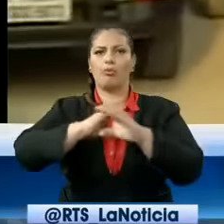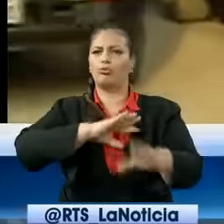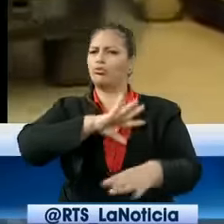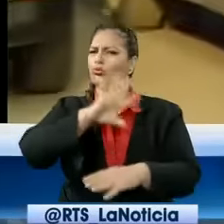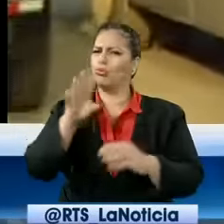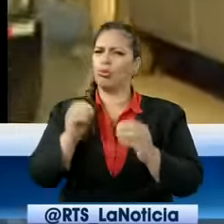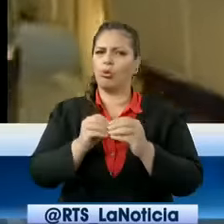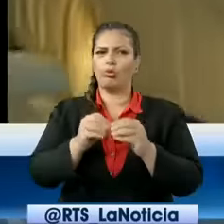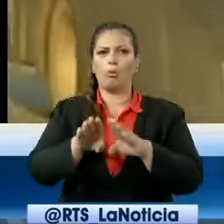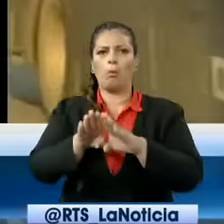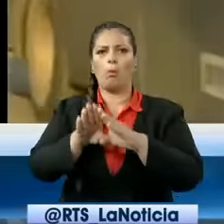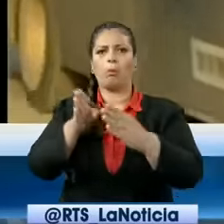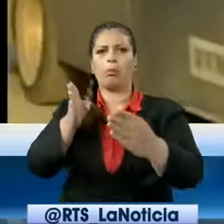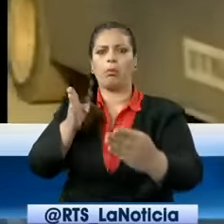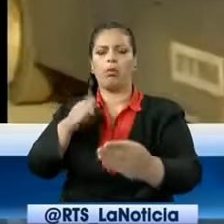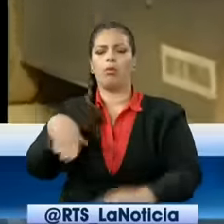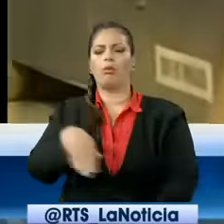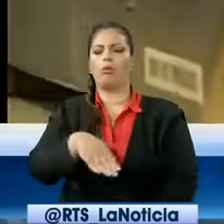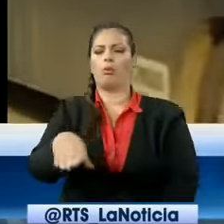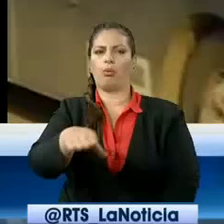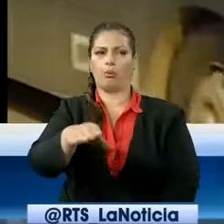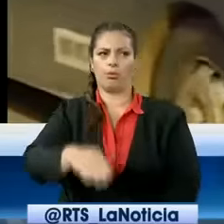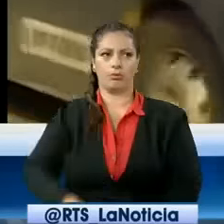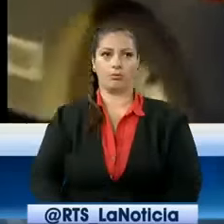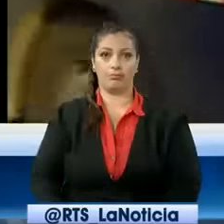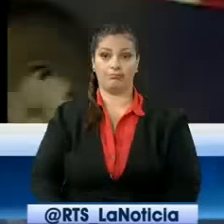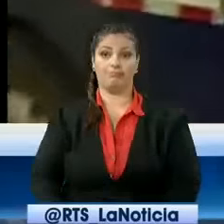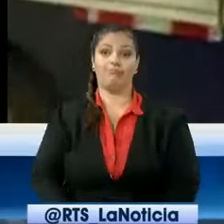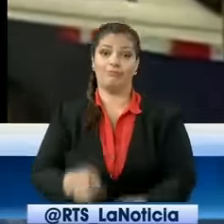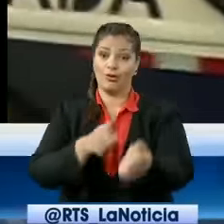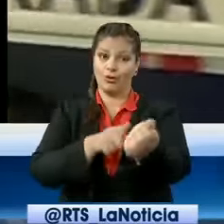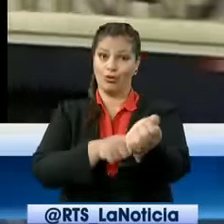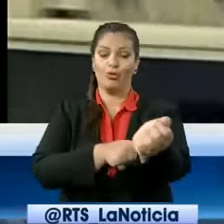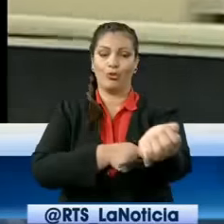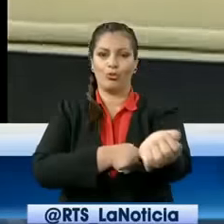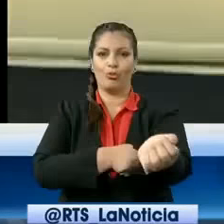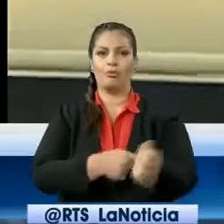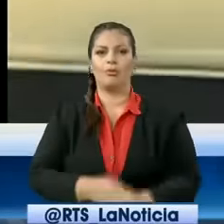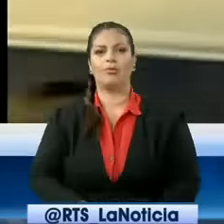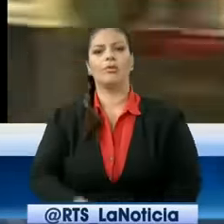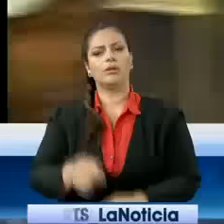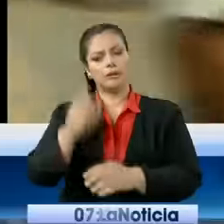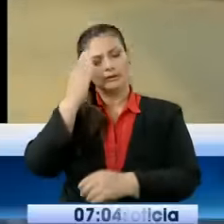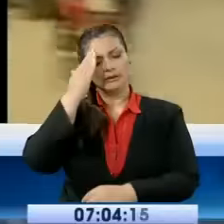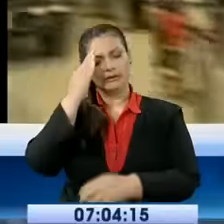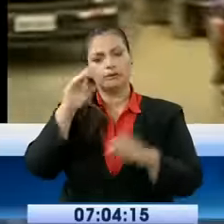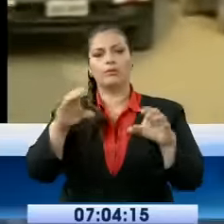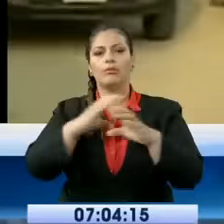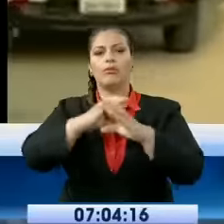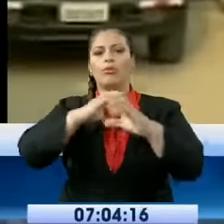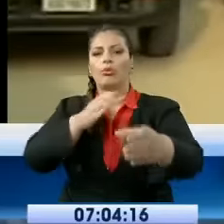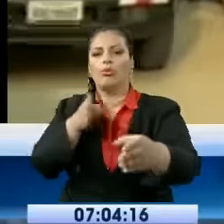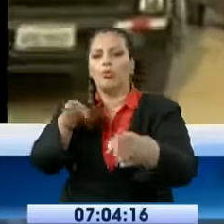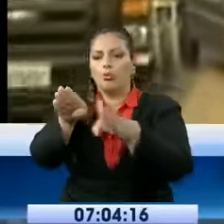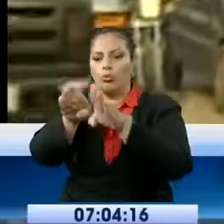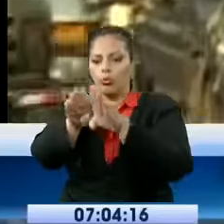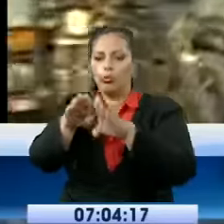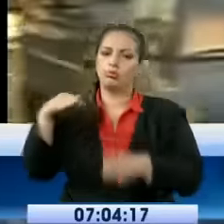puertas cerradas. Esto acá ya se ha vuelto habitual, común para las personas, incluso con